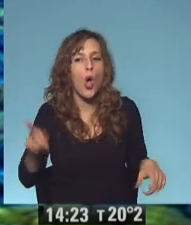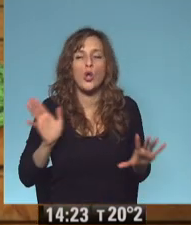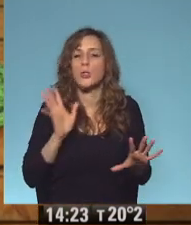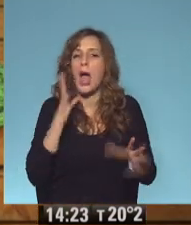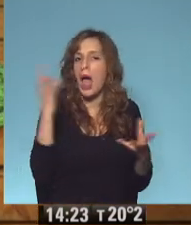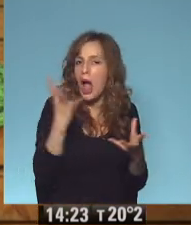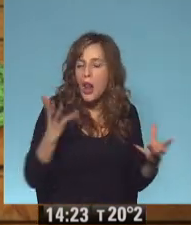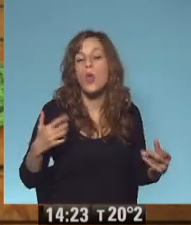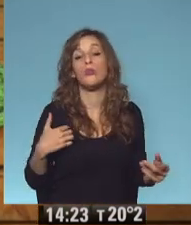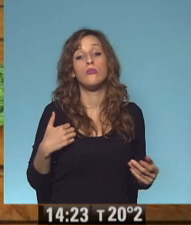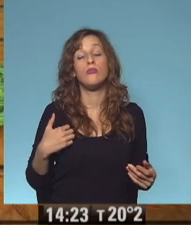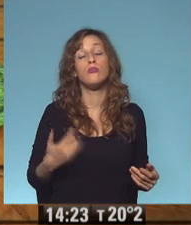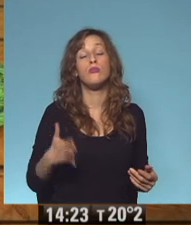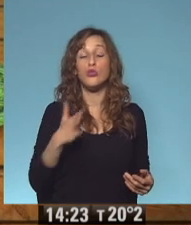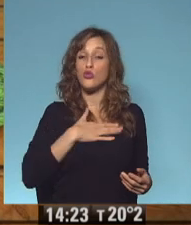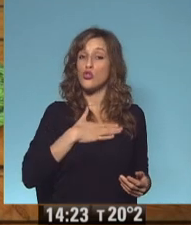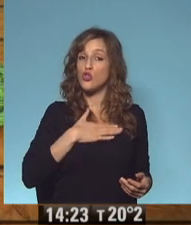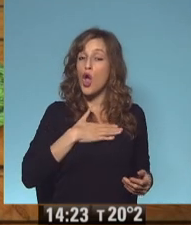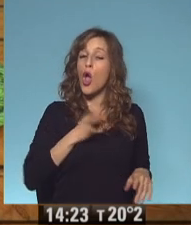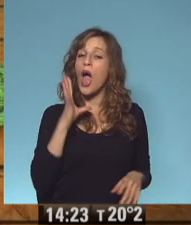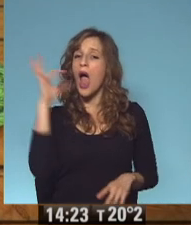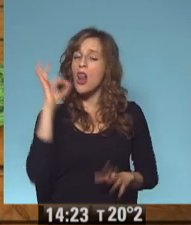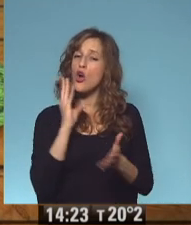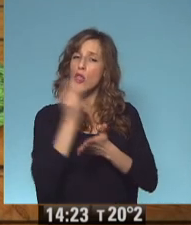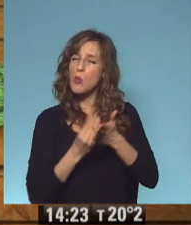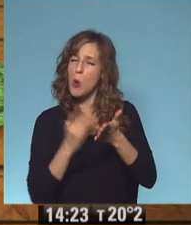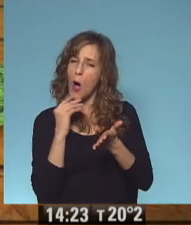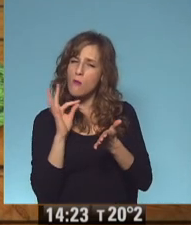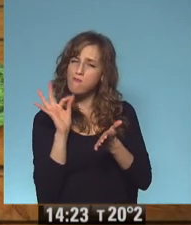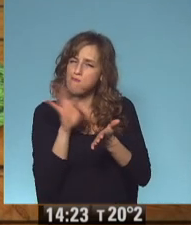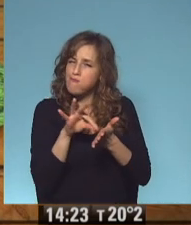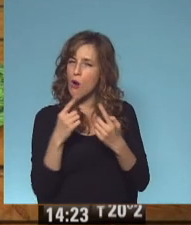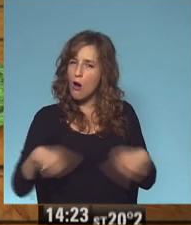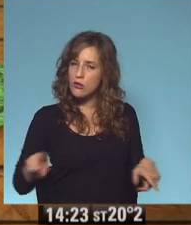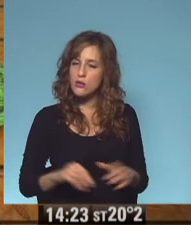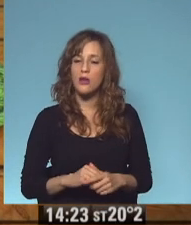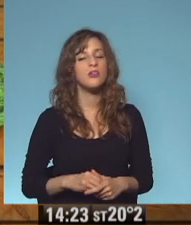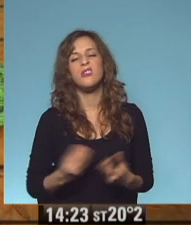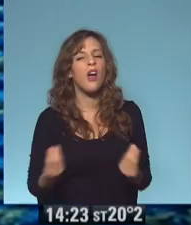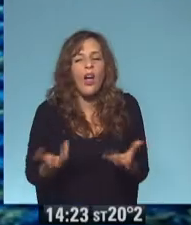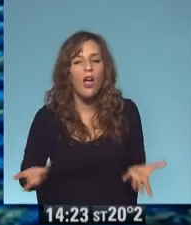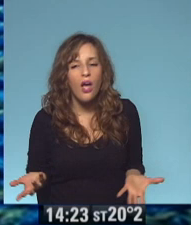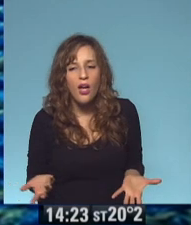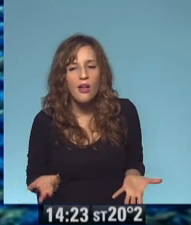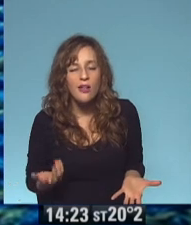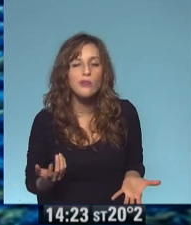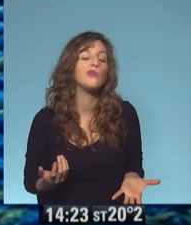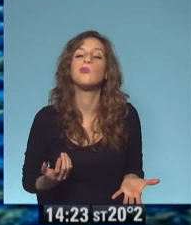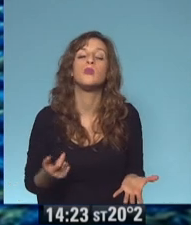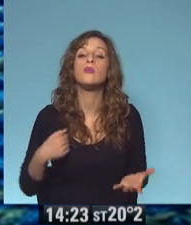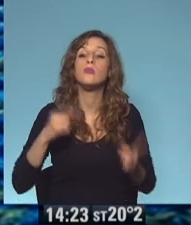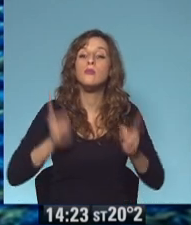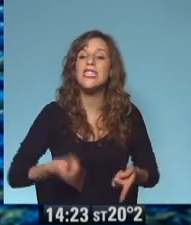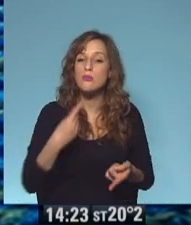permiten, yo al plano le agregaría algunos pequeños detalles. ¿Qué detalles? Donde